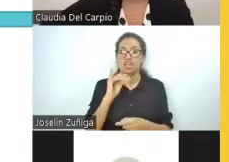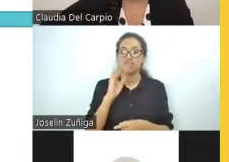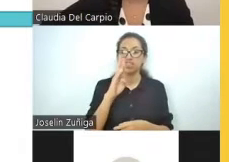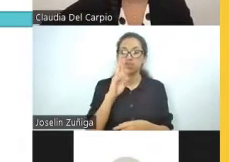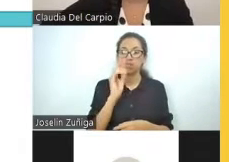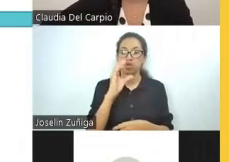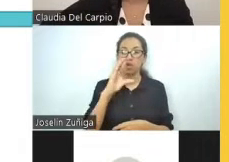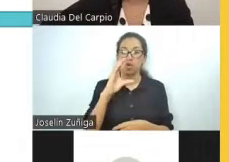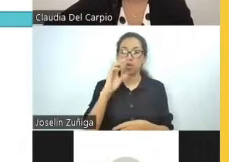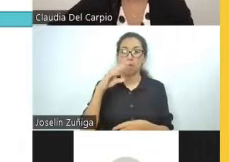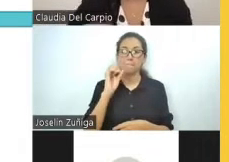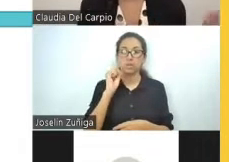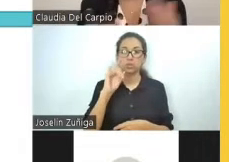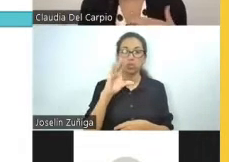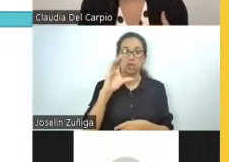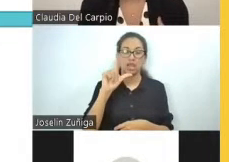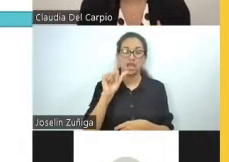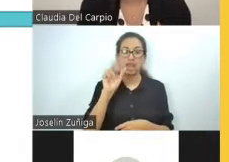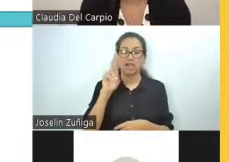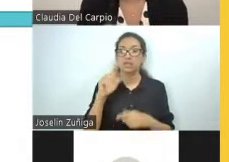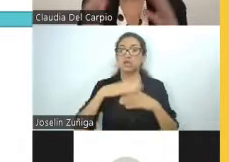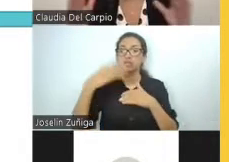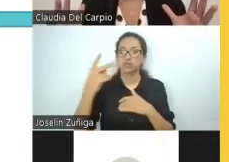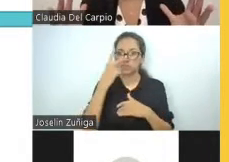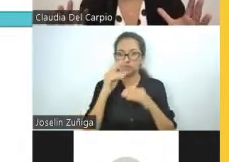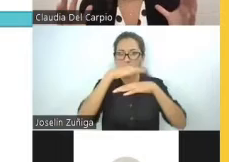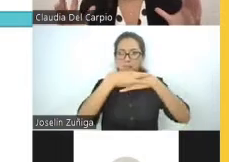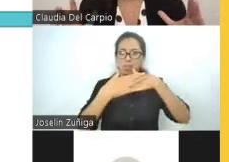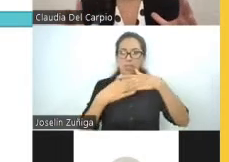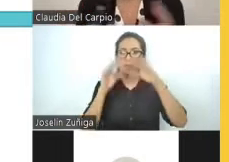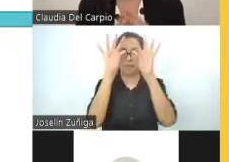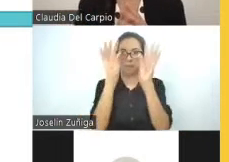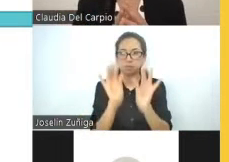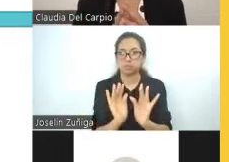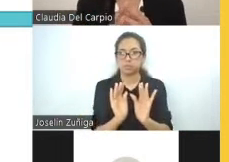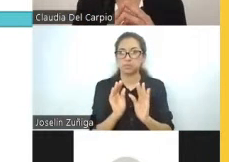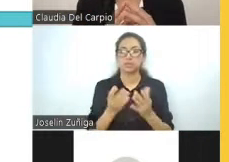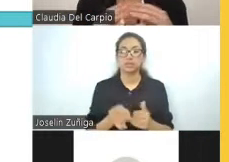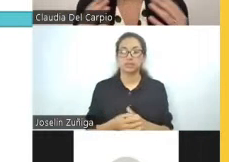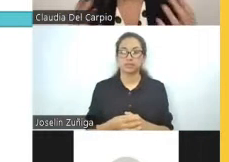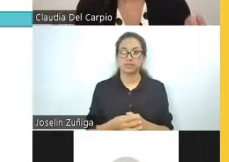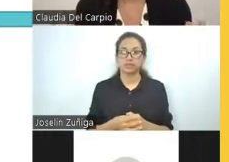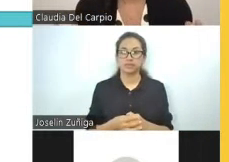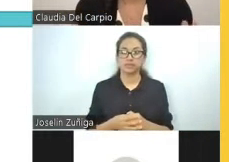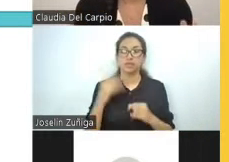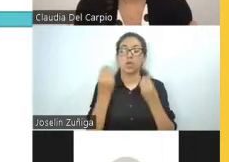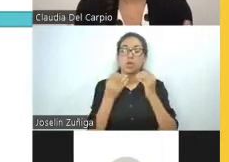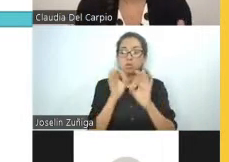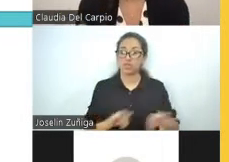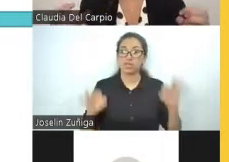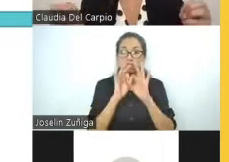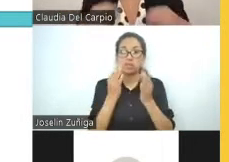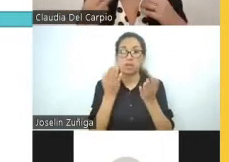un epitelio o una mucosa que vamos a ver más adelante, tiene todo un mecanismo de equilibrio de una